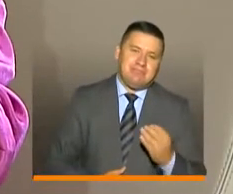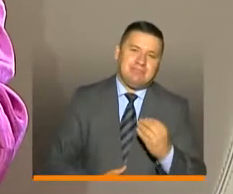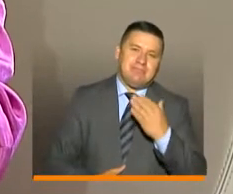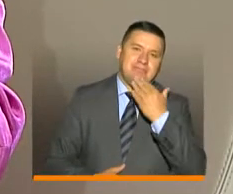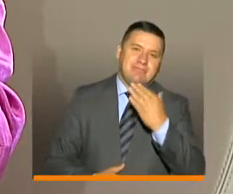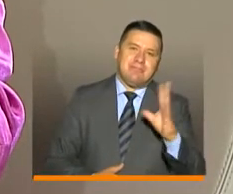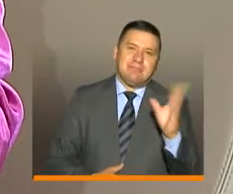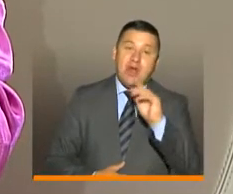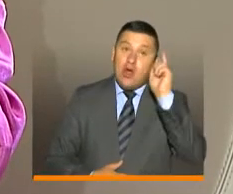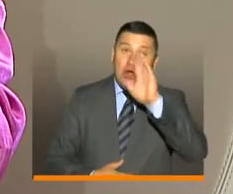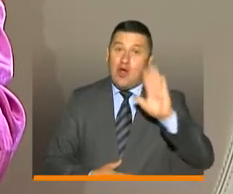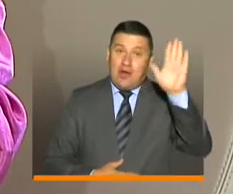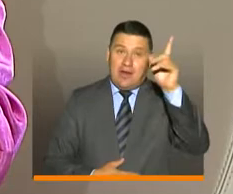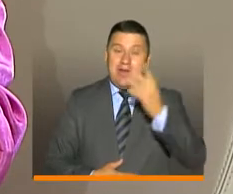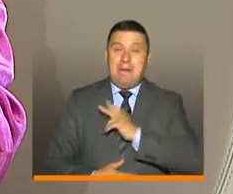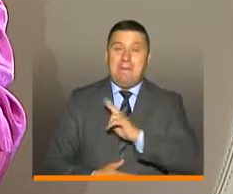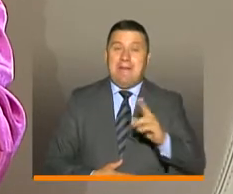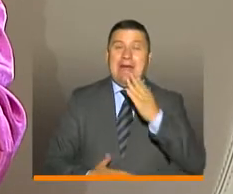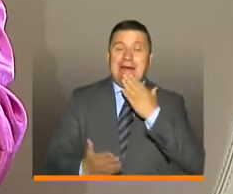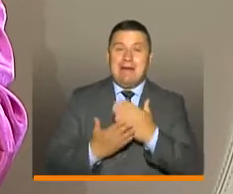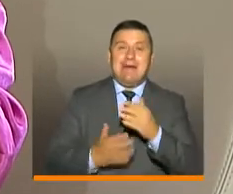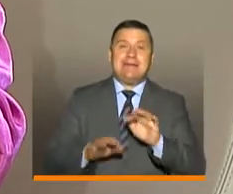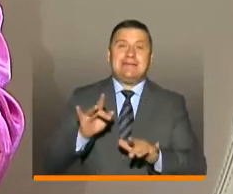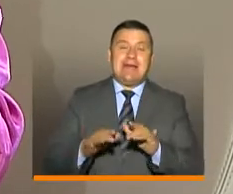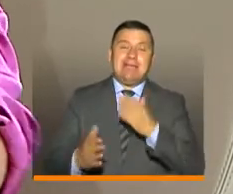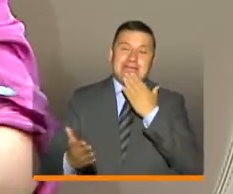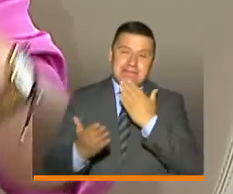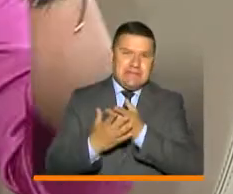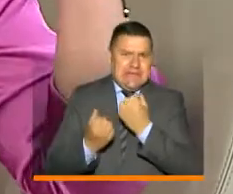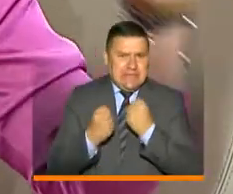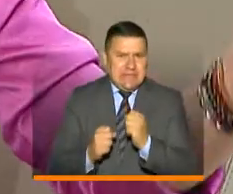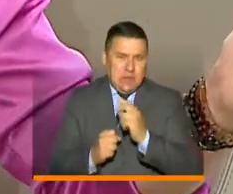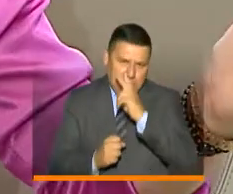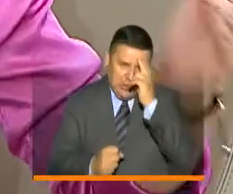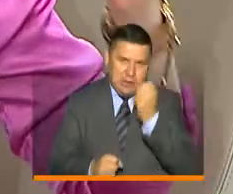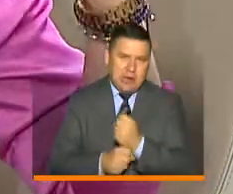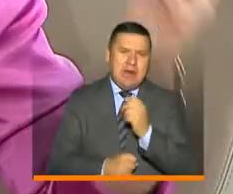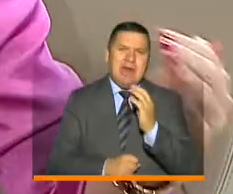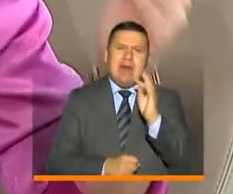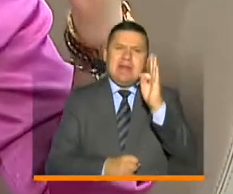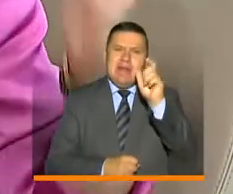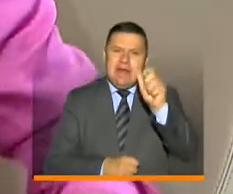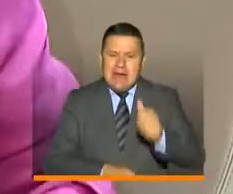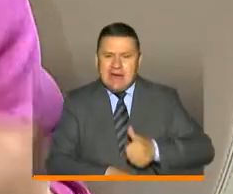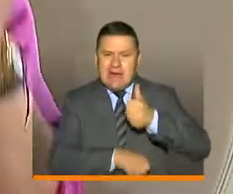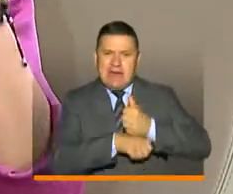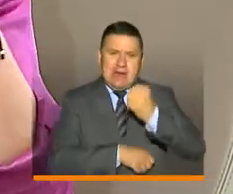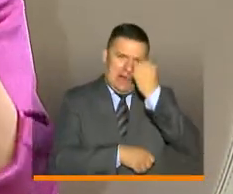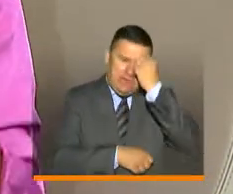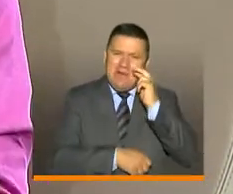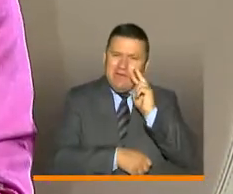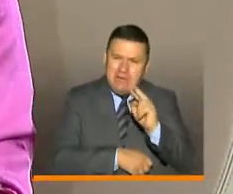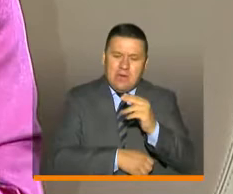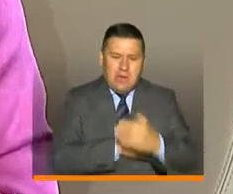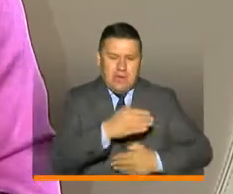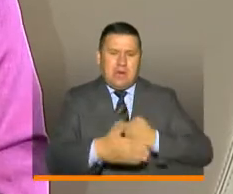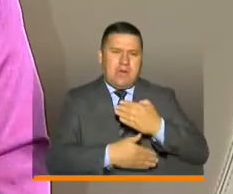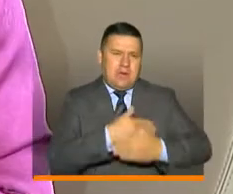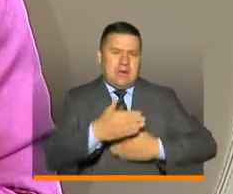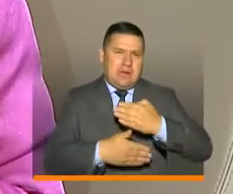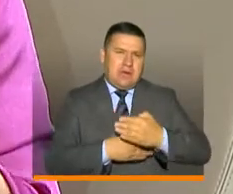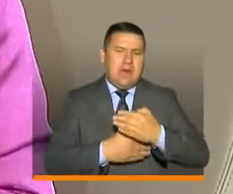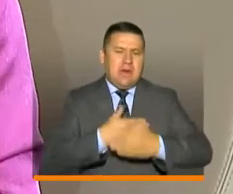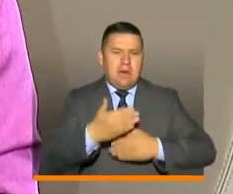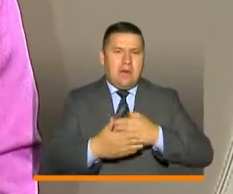muchísimas gracias a la gobernadora del Valle, a la secretaria, que han hecho un esfuerzo enorme. Veamos los testimonios del rector, de los docentes. Seguimos en este